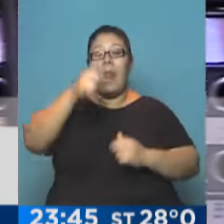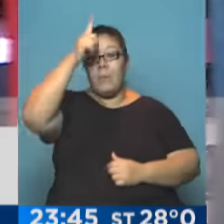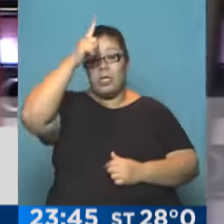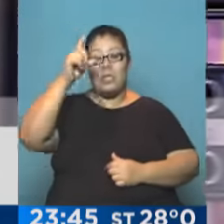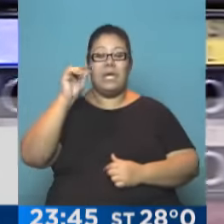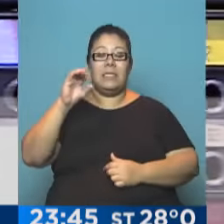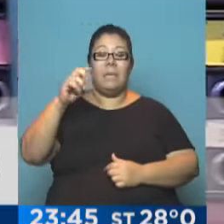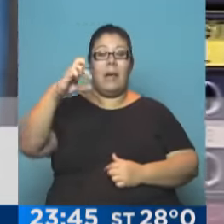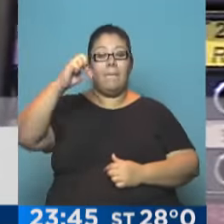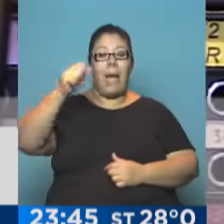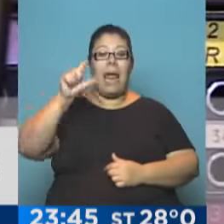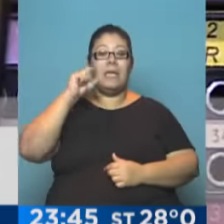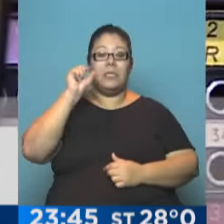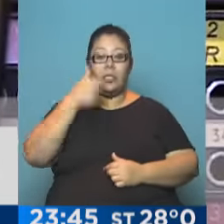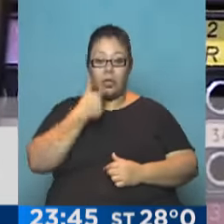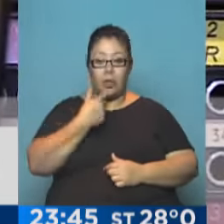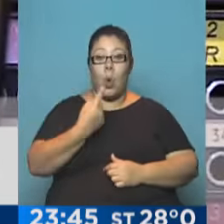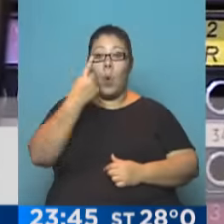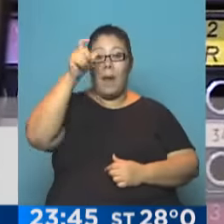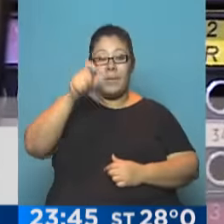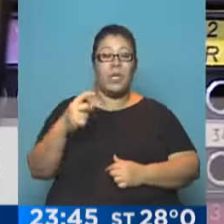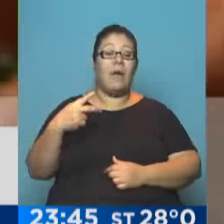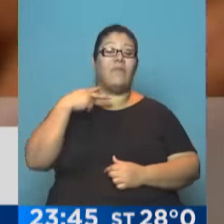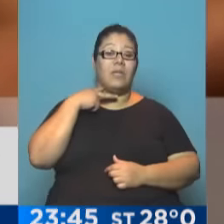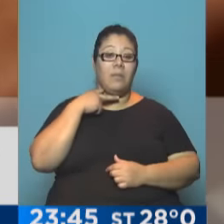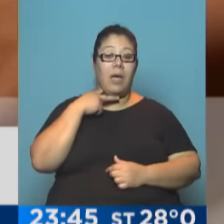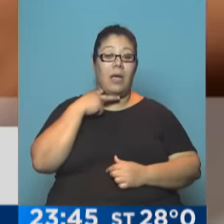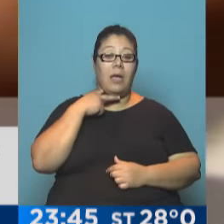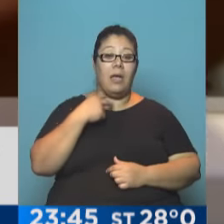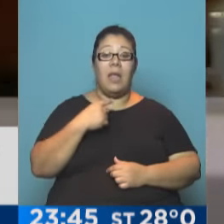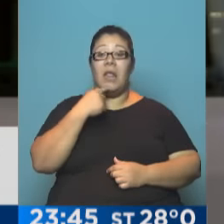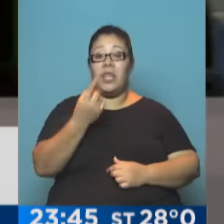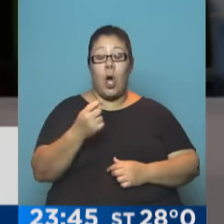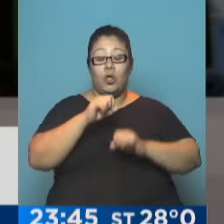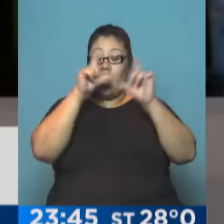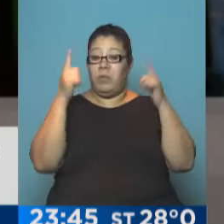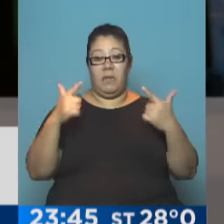decisión judicial, una de las víctimas de las escuchas, Sergio Burstein, dijo no sentirse